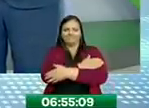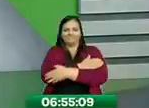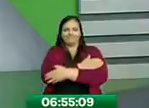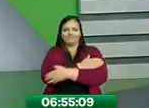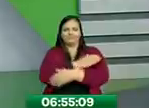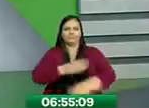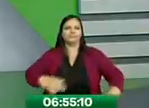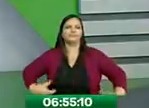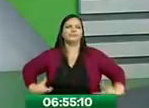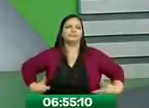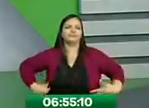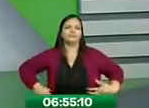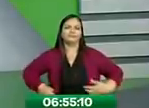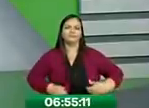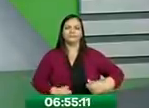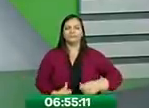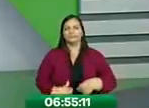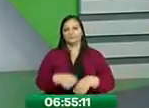querido Jorge.